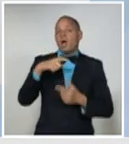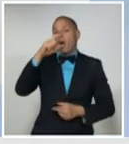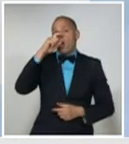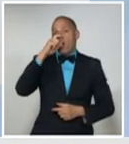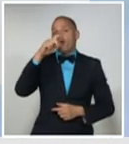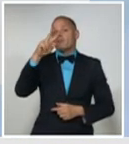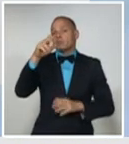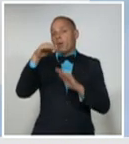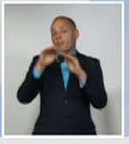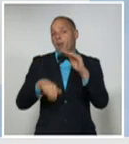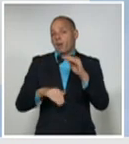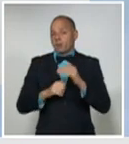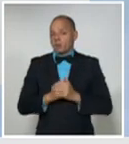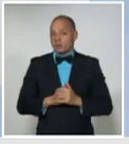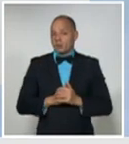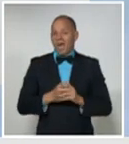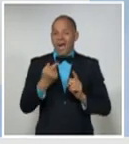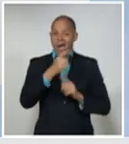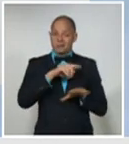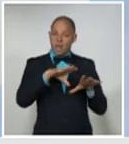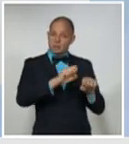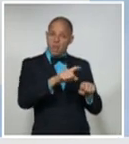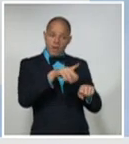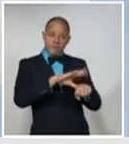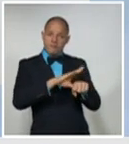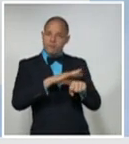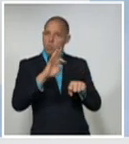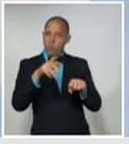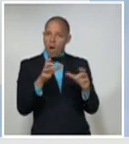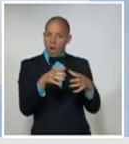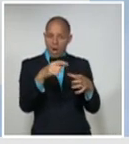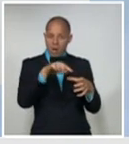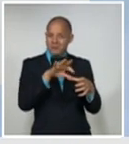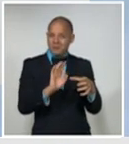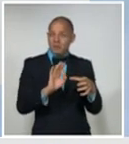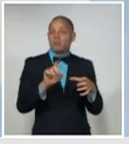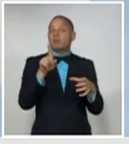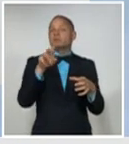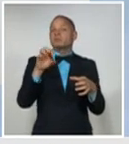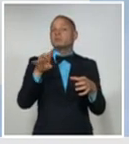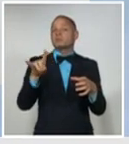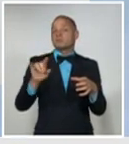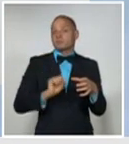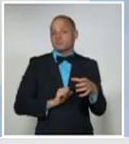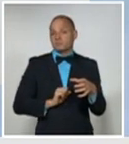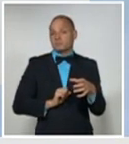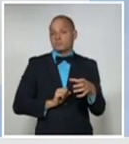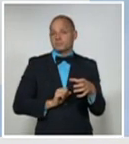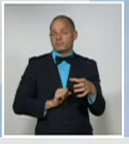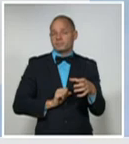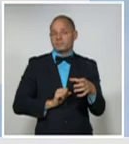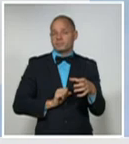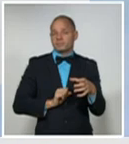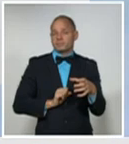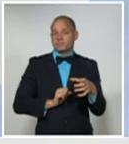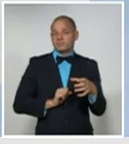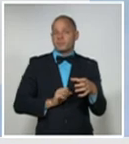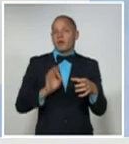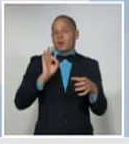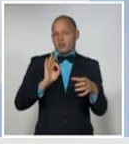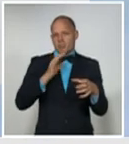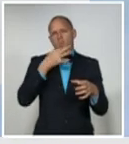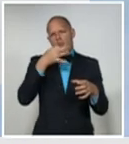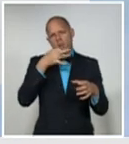Ayer 109, el 11,4% de todos los diagnosticados. Y, como siempre